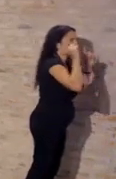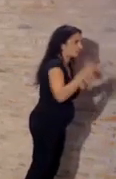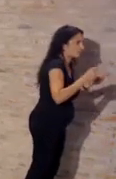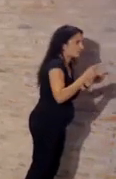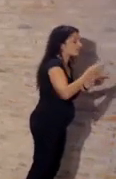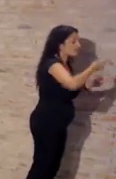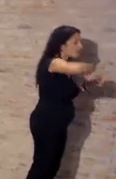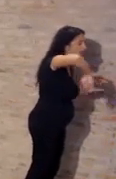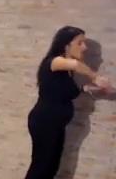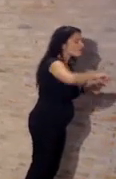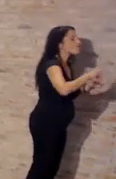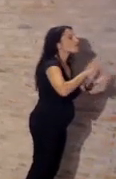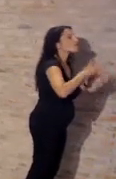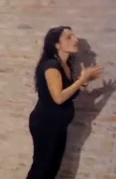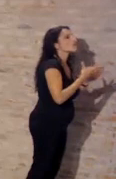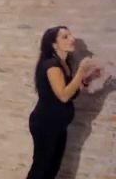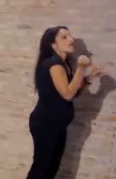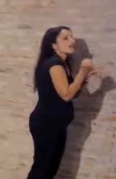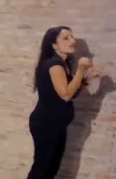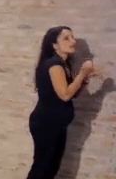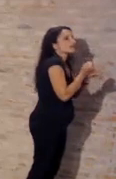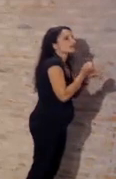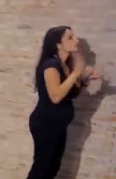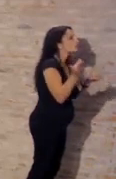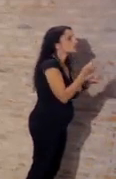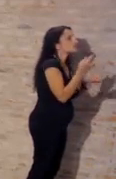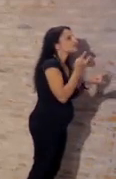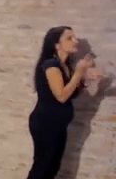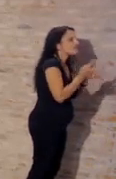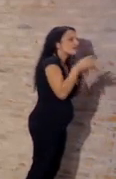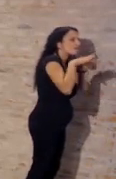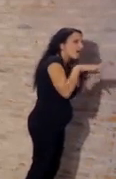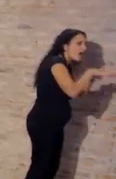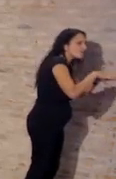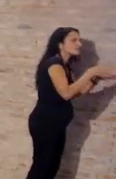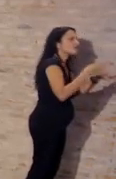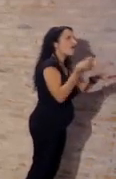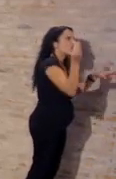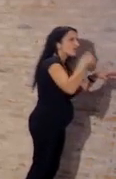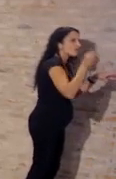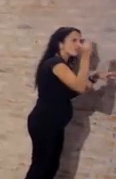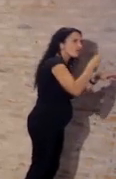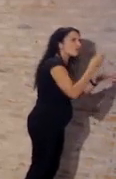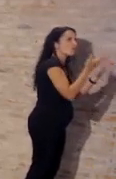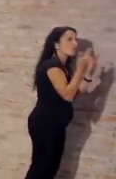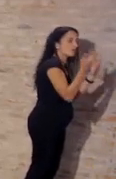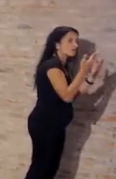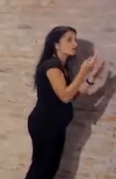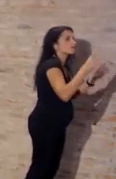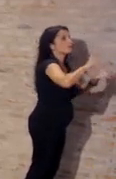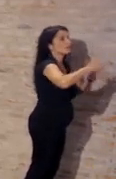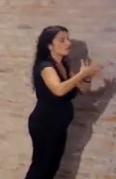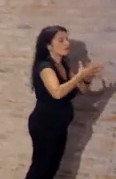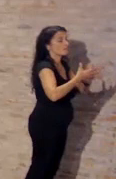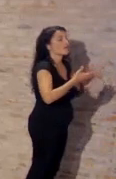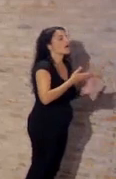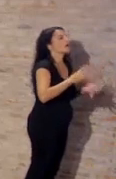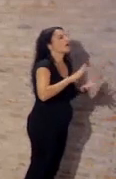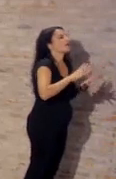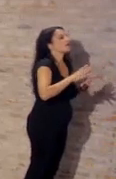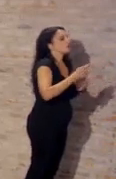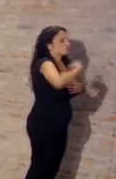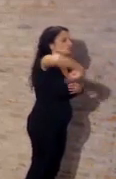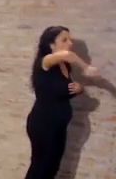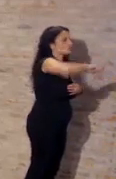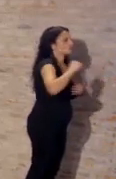en esta mesa poder estar en todas las mesas y en las marchas y en las diferentes luchas pudiendo poner nuestra voz nuestra realidad